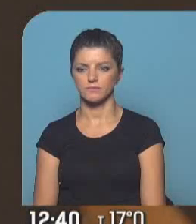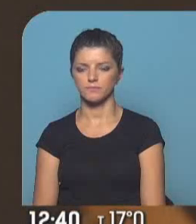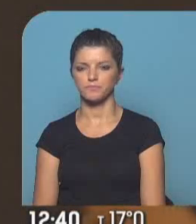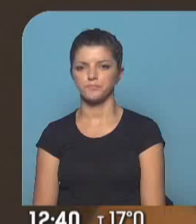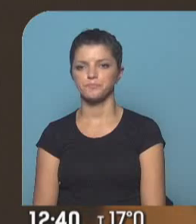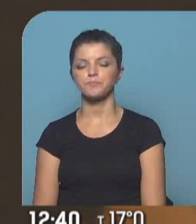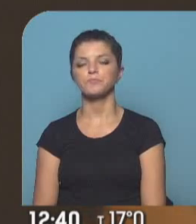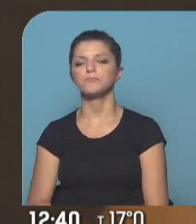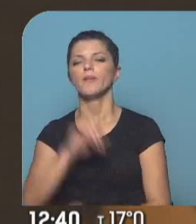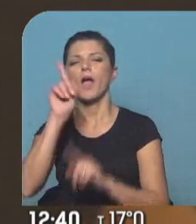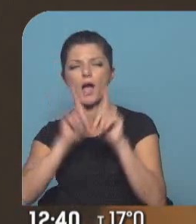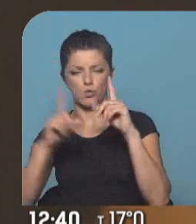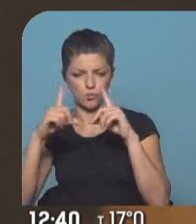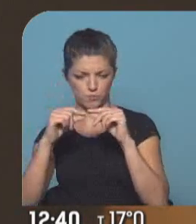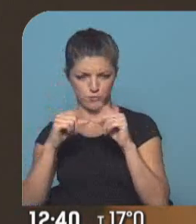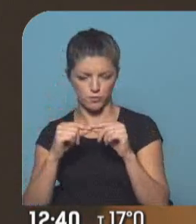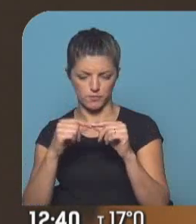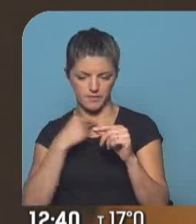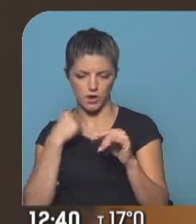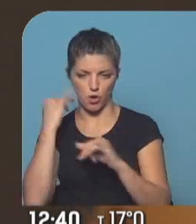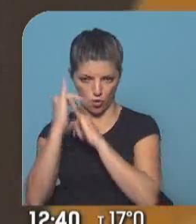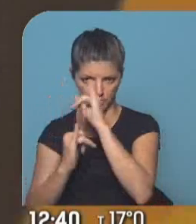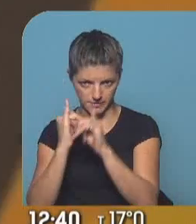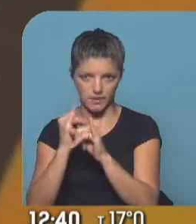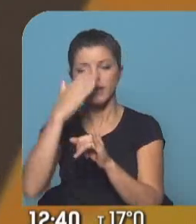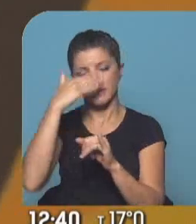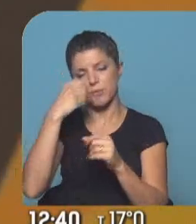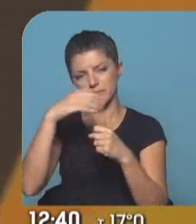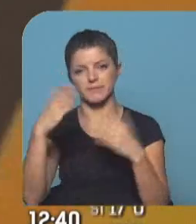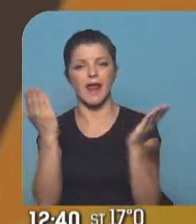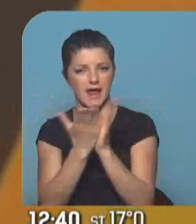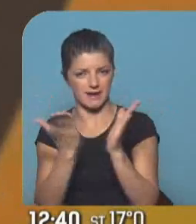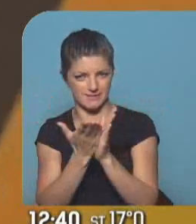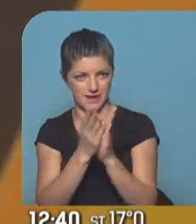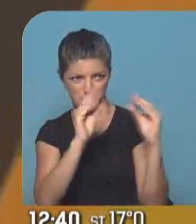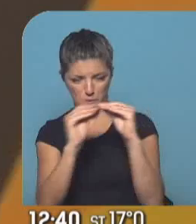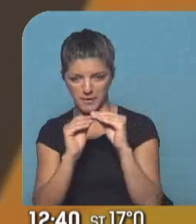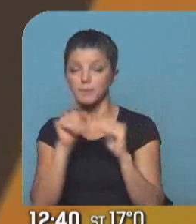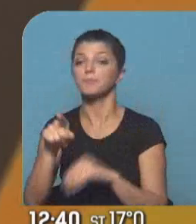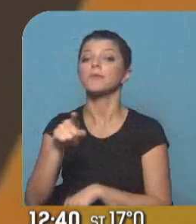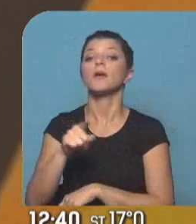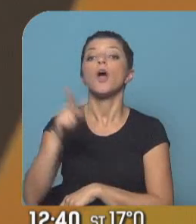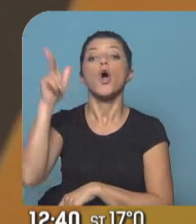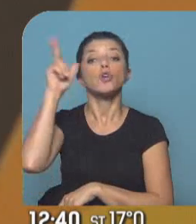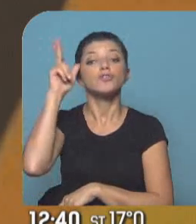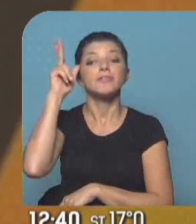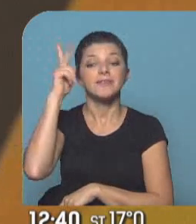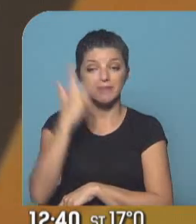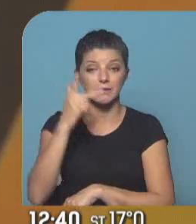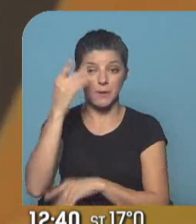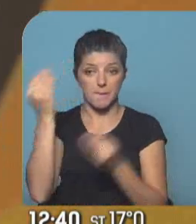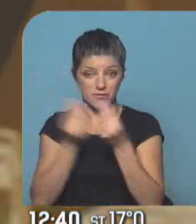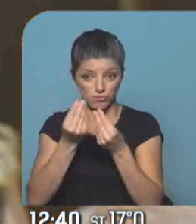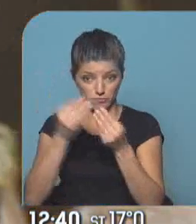Hay algunas cifras que les quiero comentar antes de empezar a hablar con mis compañeros. Son 83 millones de habitantes